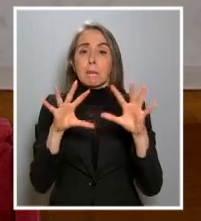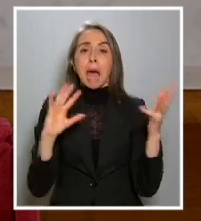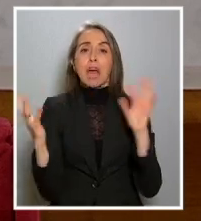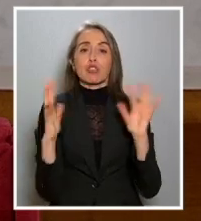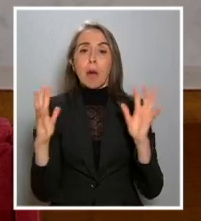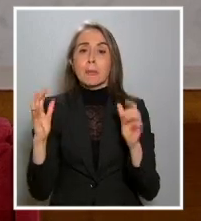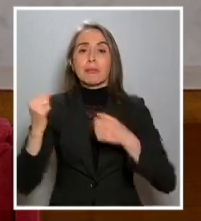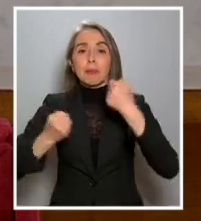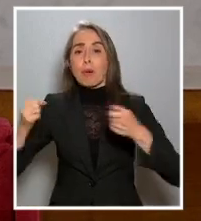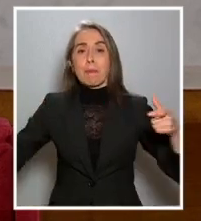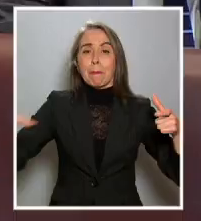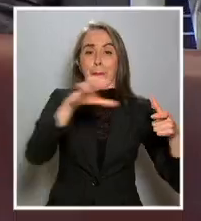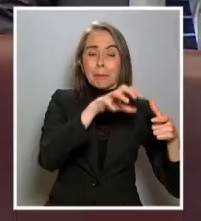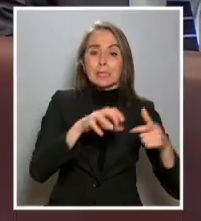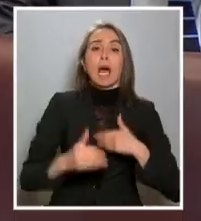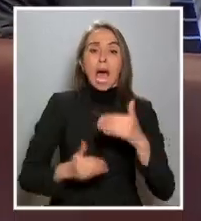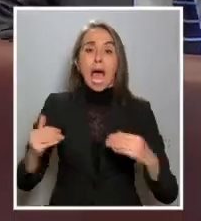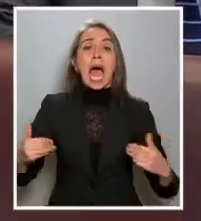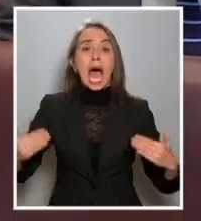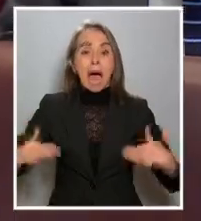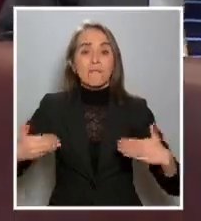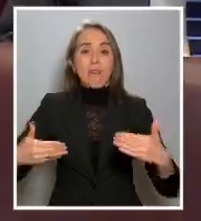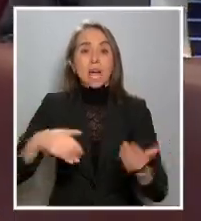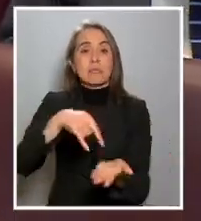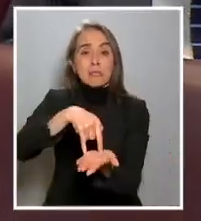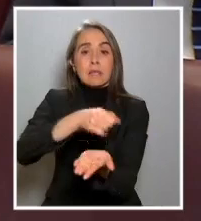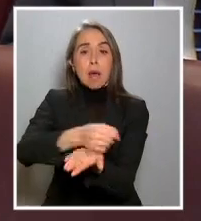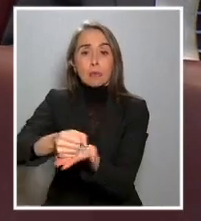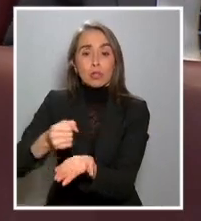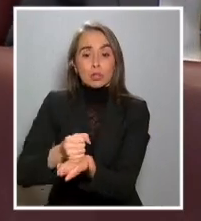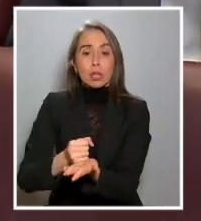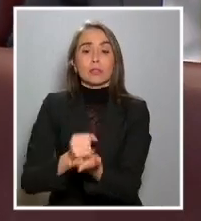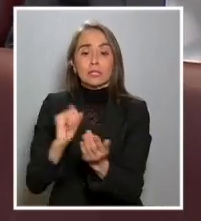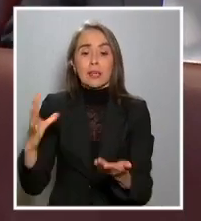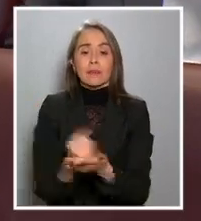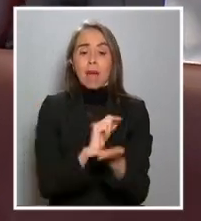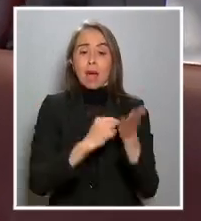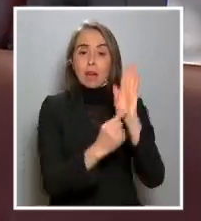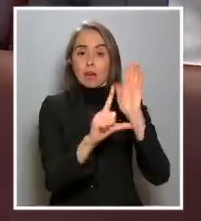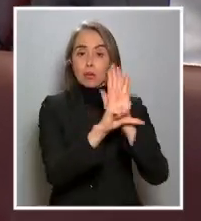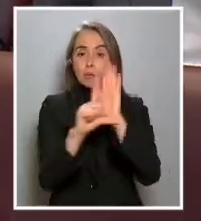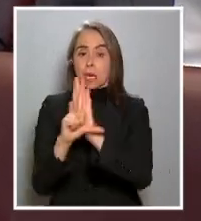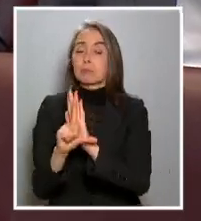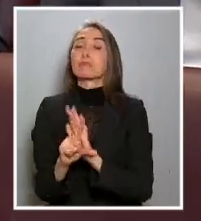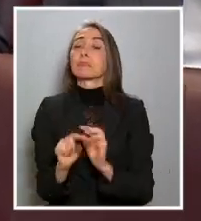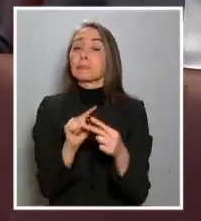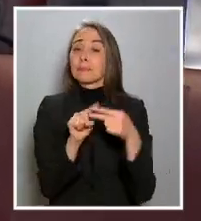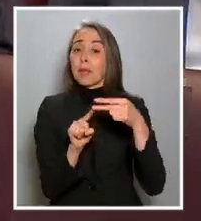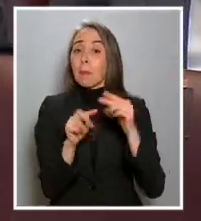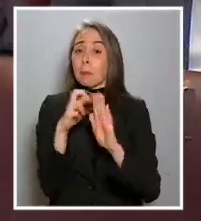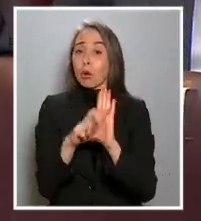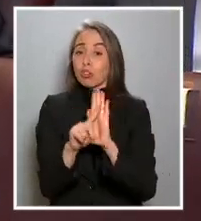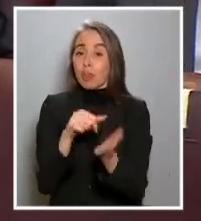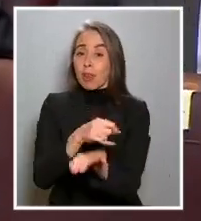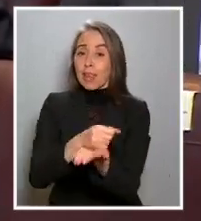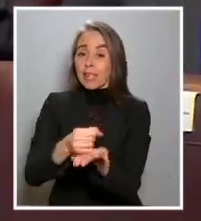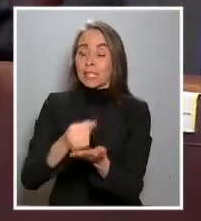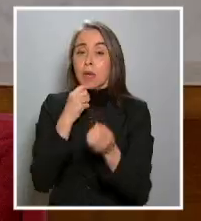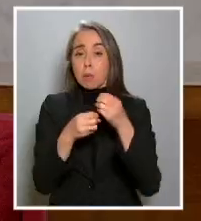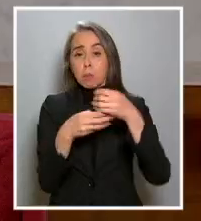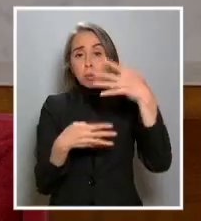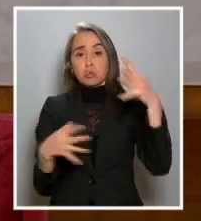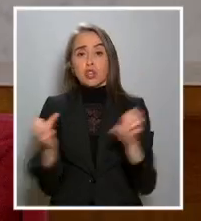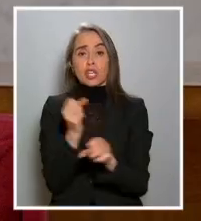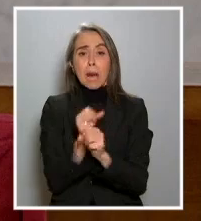Estamos avanzando y vamos a llegar a puerto. Estos proyectos de ley son además parte del fast track que